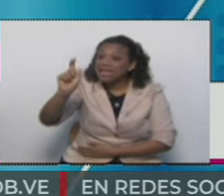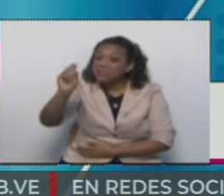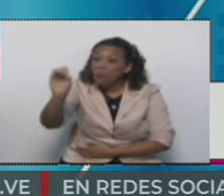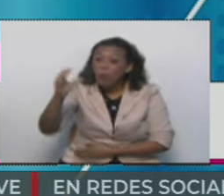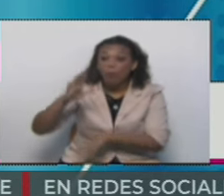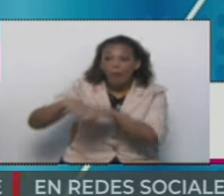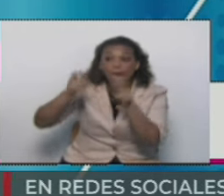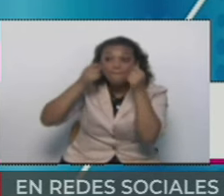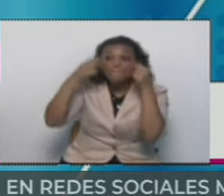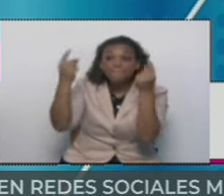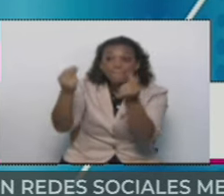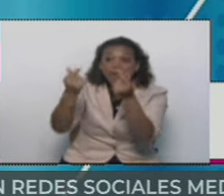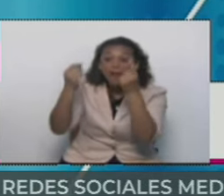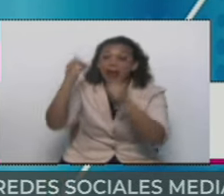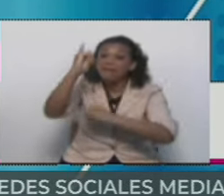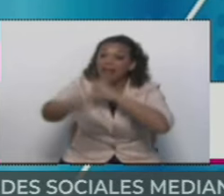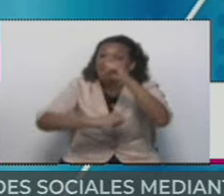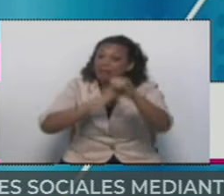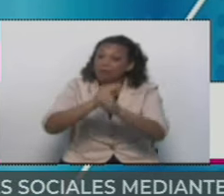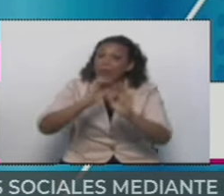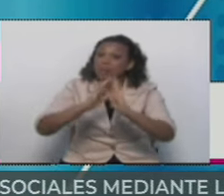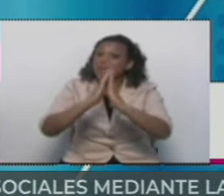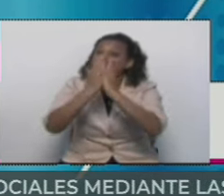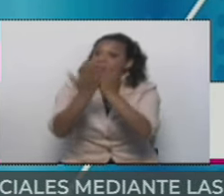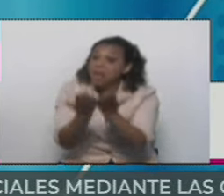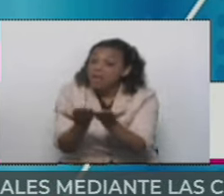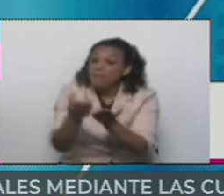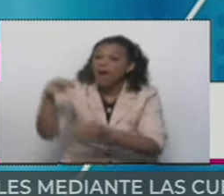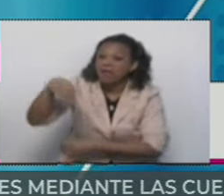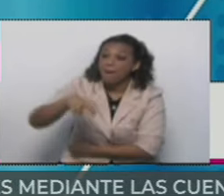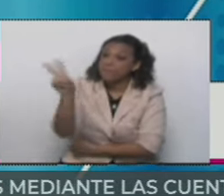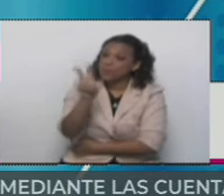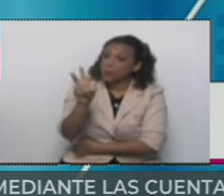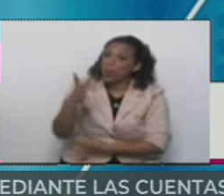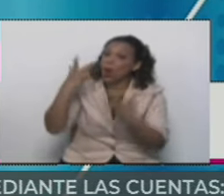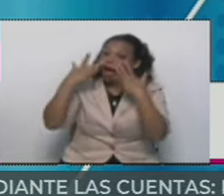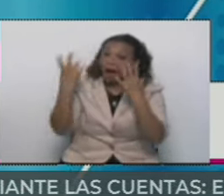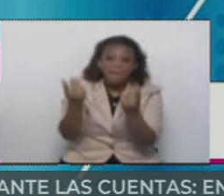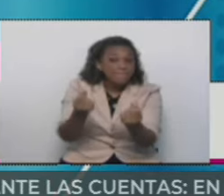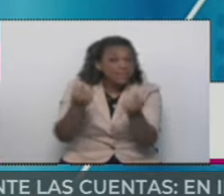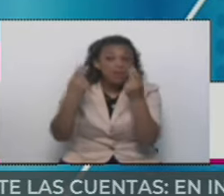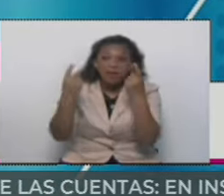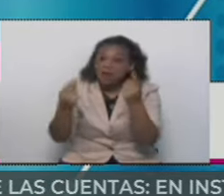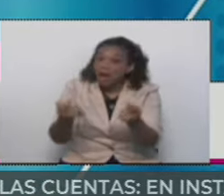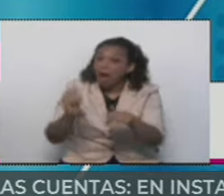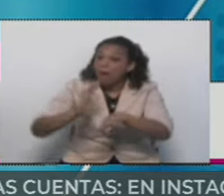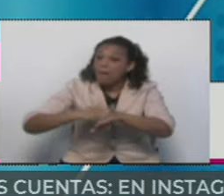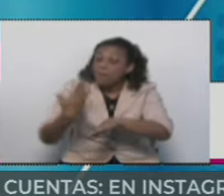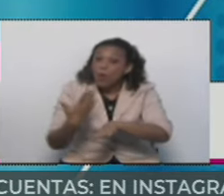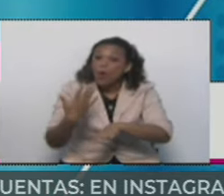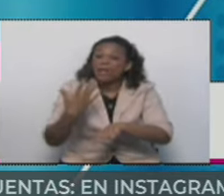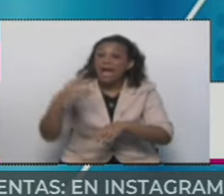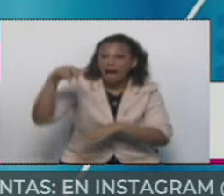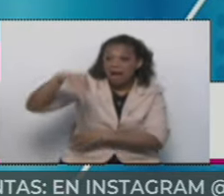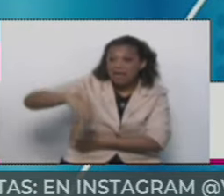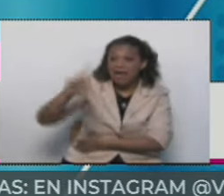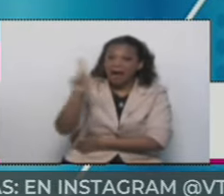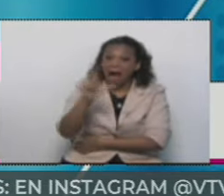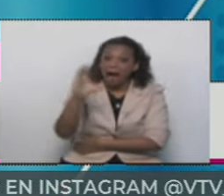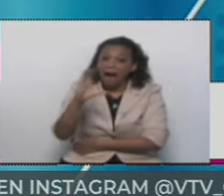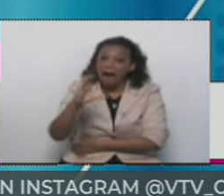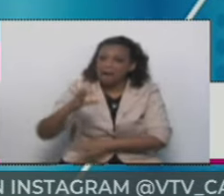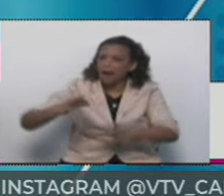¿ah?, con la Feria Internacional del Libro de Venezuela, porque la Feria de Caracas ha dejado la